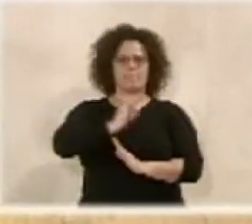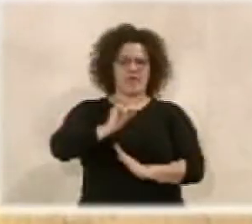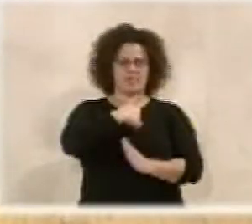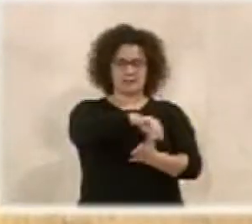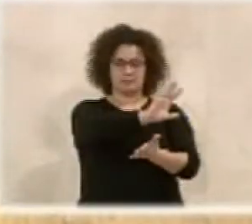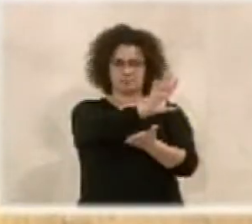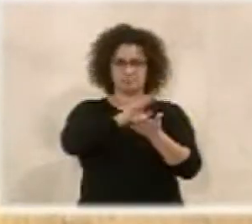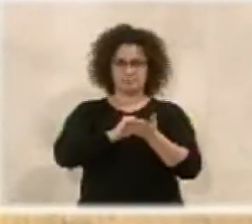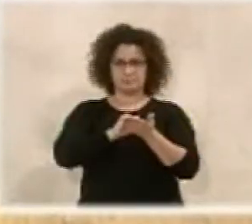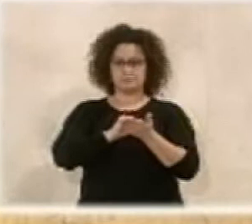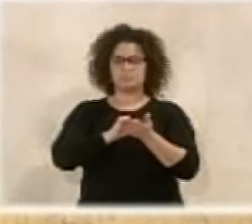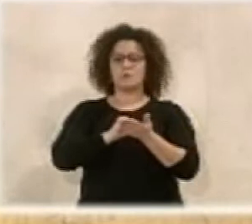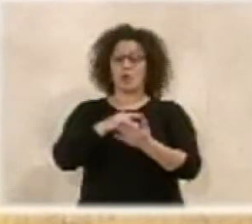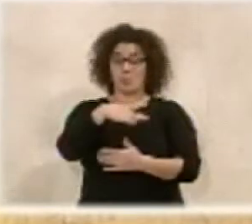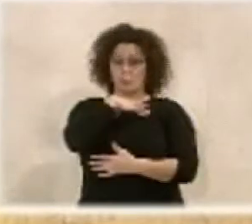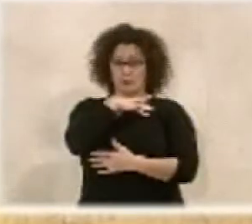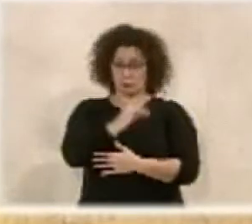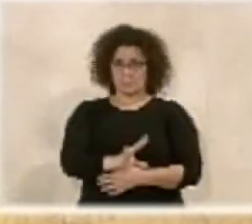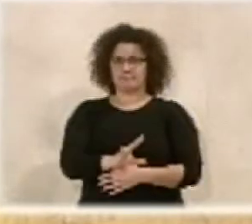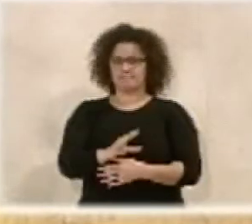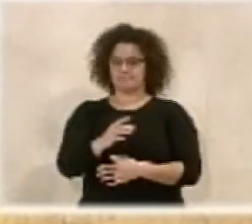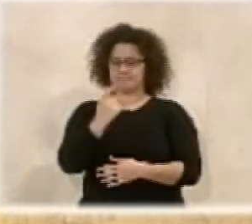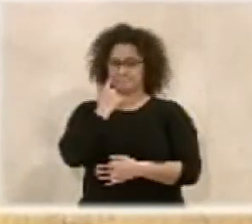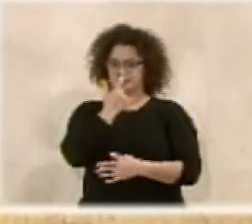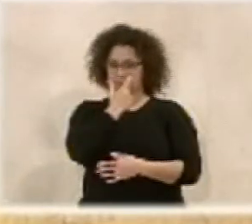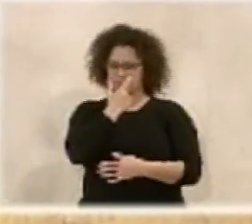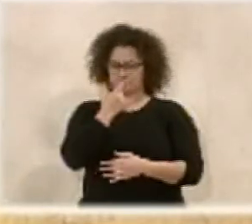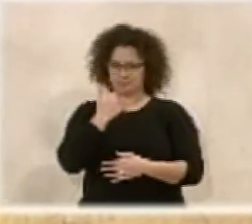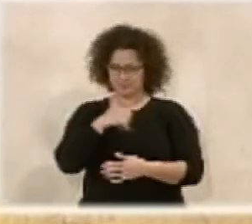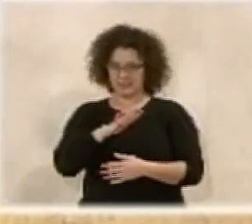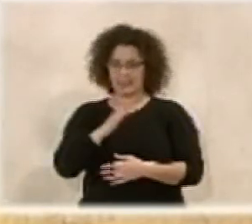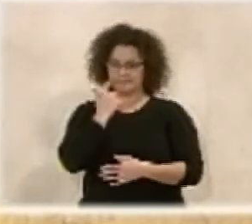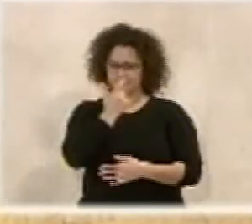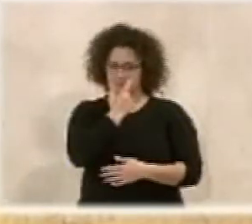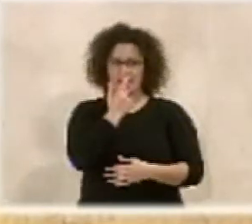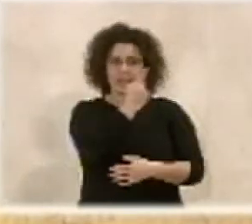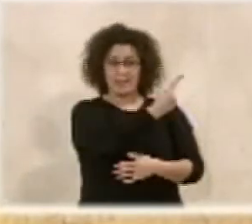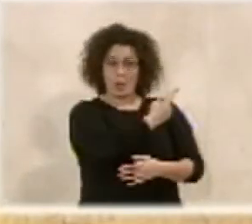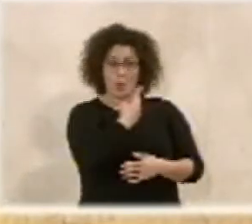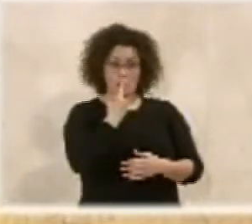hecho, que hemos tenido posibilidad de ver in situ todo y cada uno